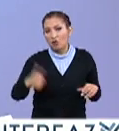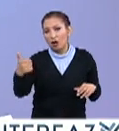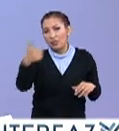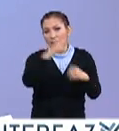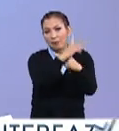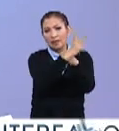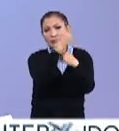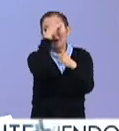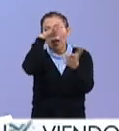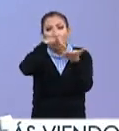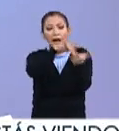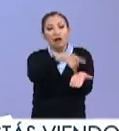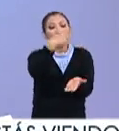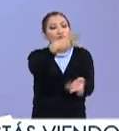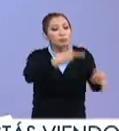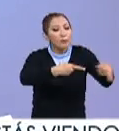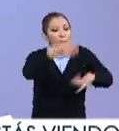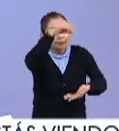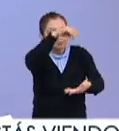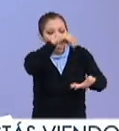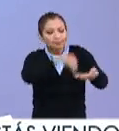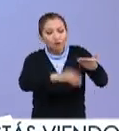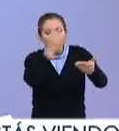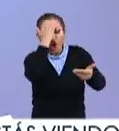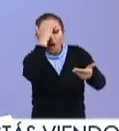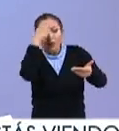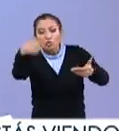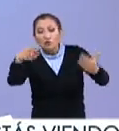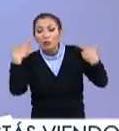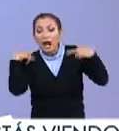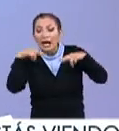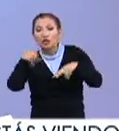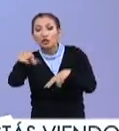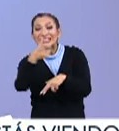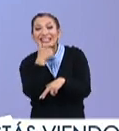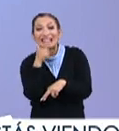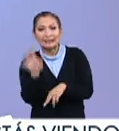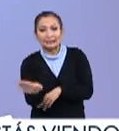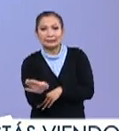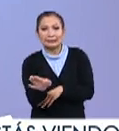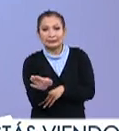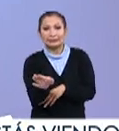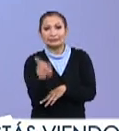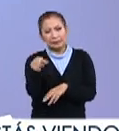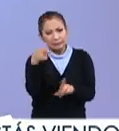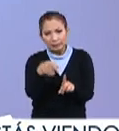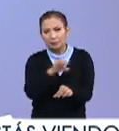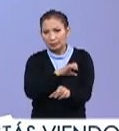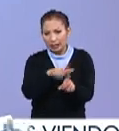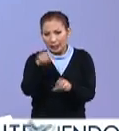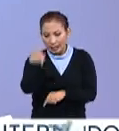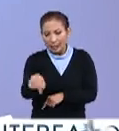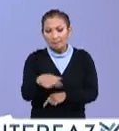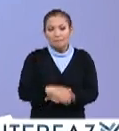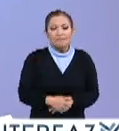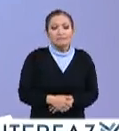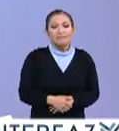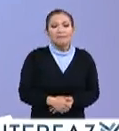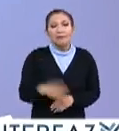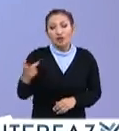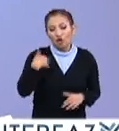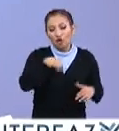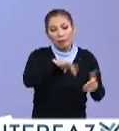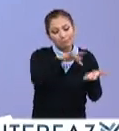estados para apoyarlas a desarrollar el conocimiento de sus maestros de inglés particularmente. Entonces,